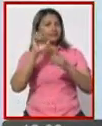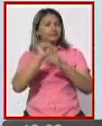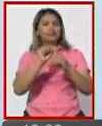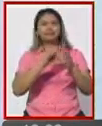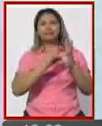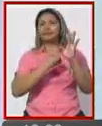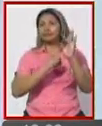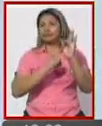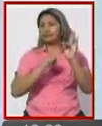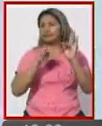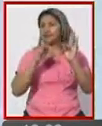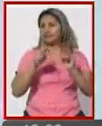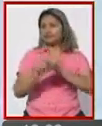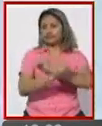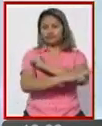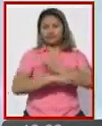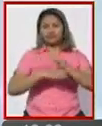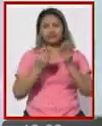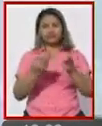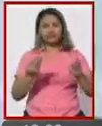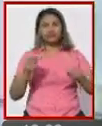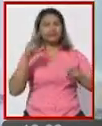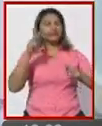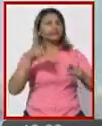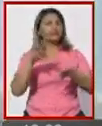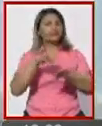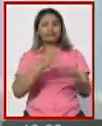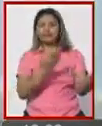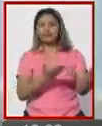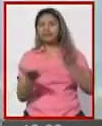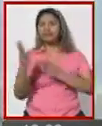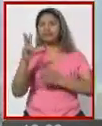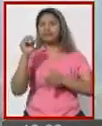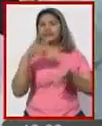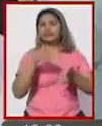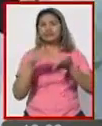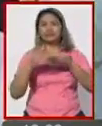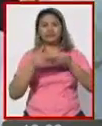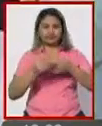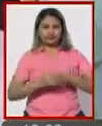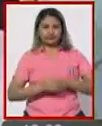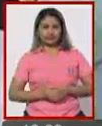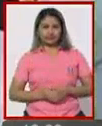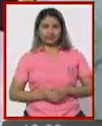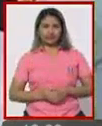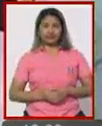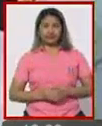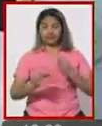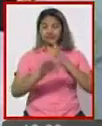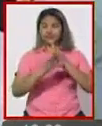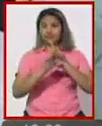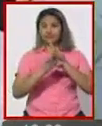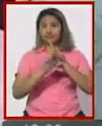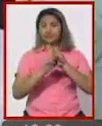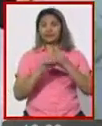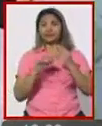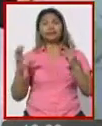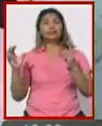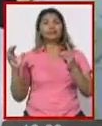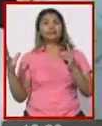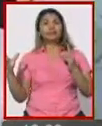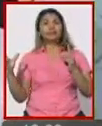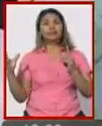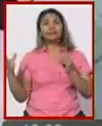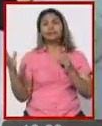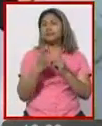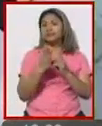7 delincuentes que robaron las pertenencias de los pasajeros y llevándose más de $30,000. Este bus es interceptado por una